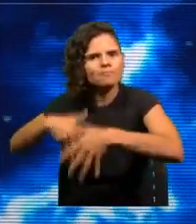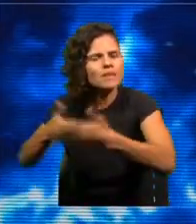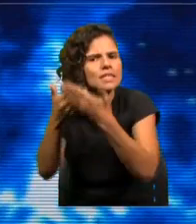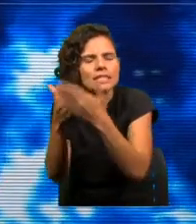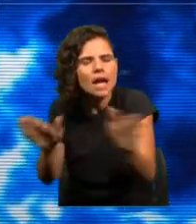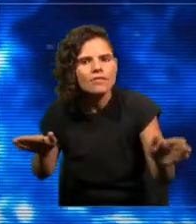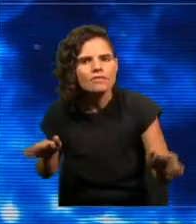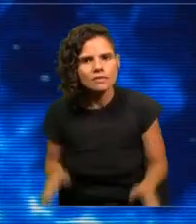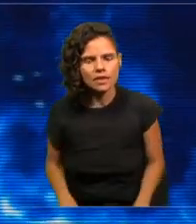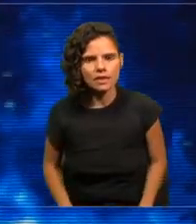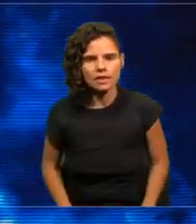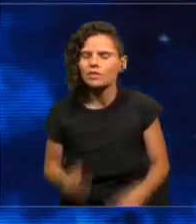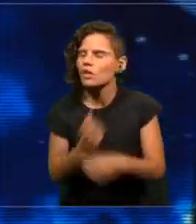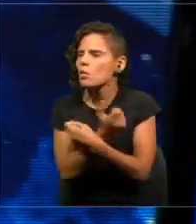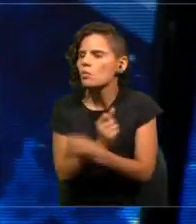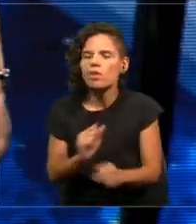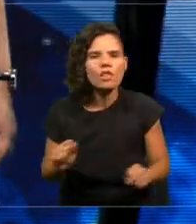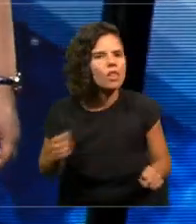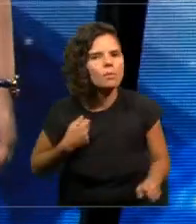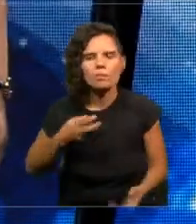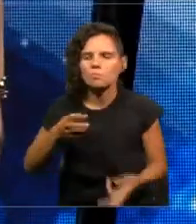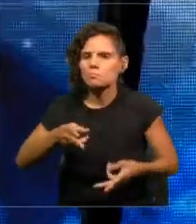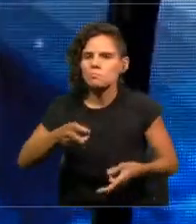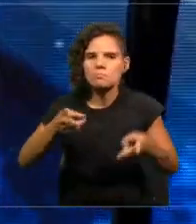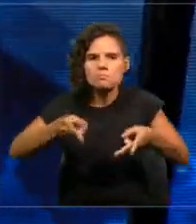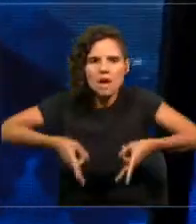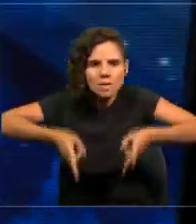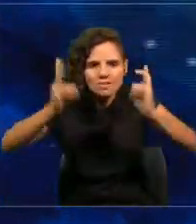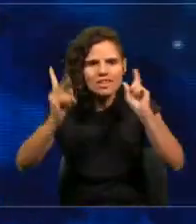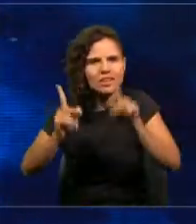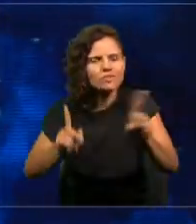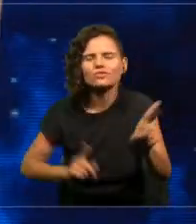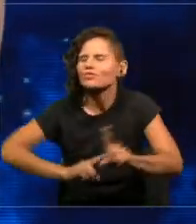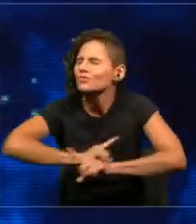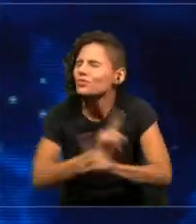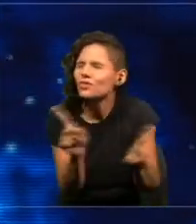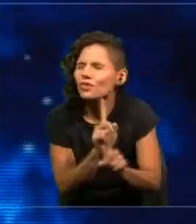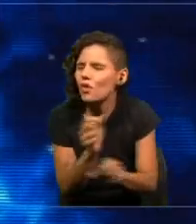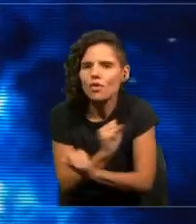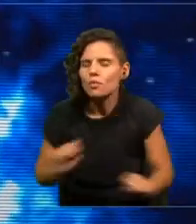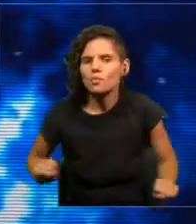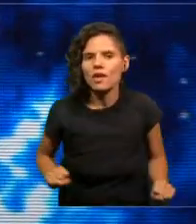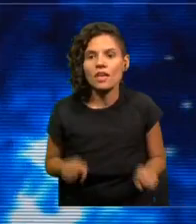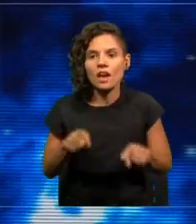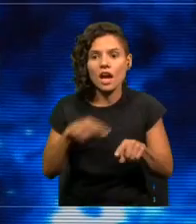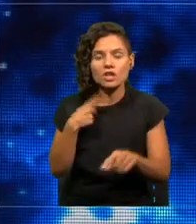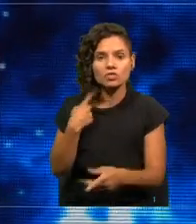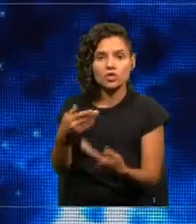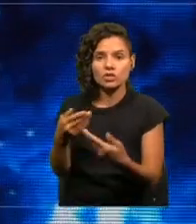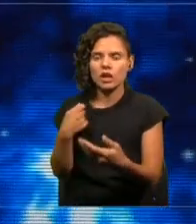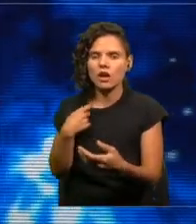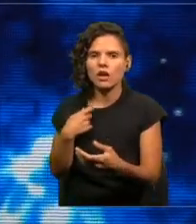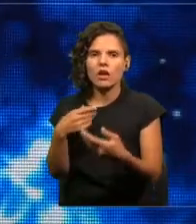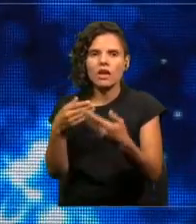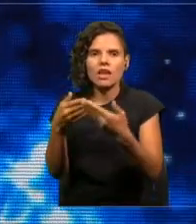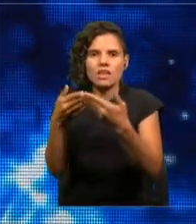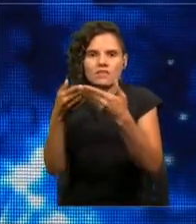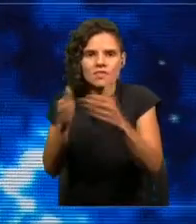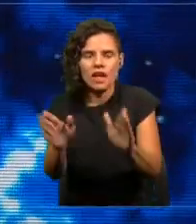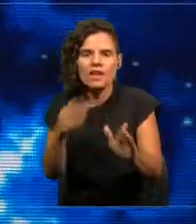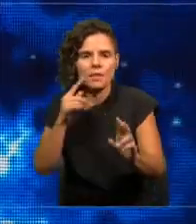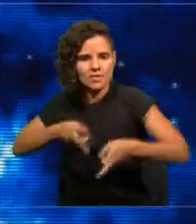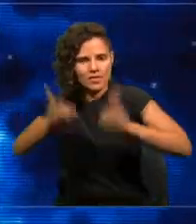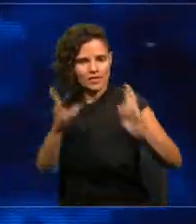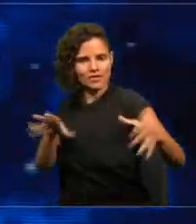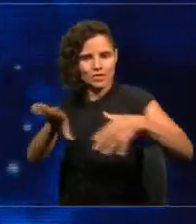no podemos dejar que eso ocurra porque porque no sólo atenta a la libertad y al derecho de reunión que